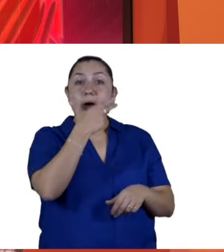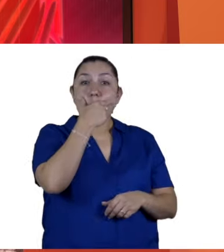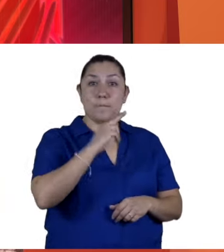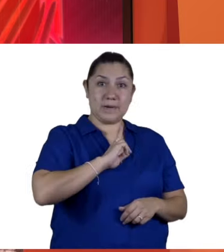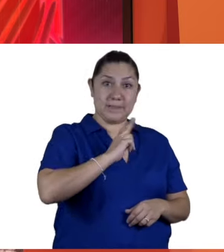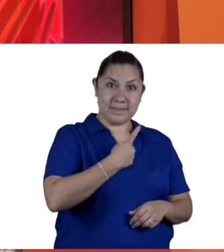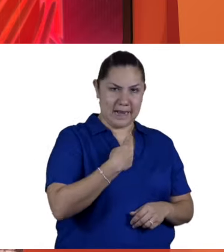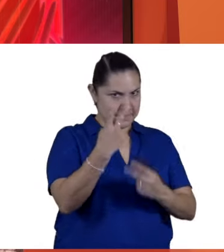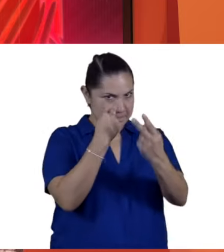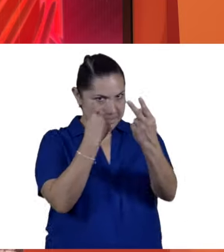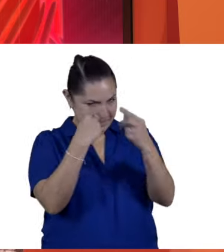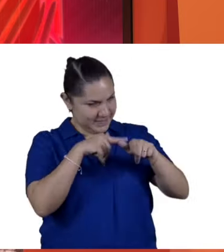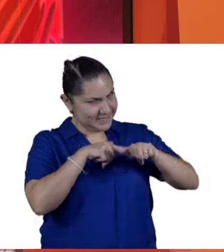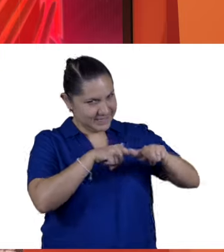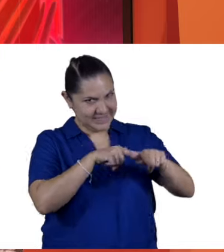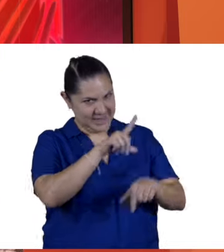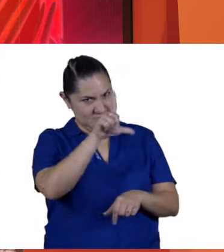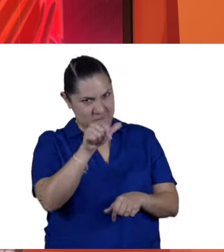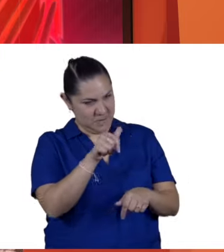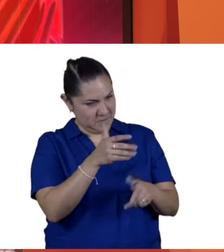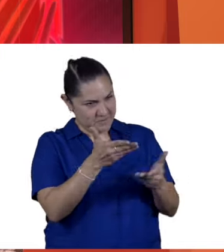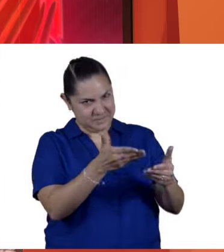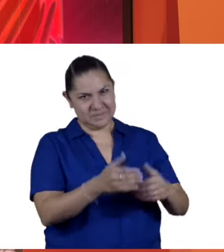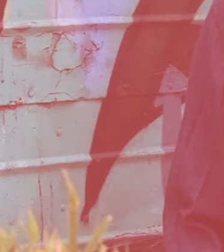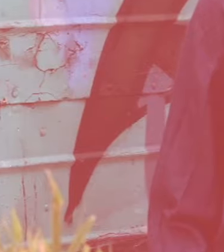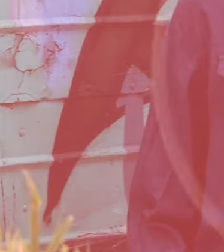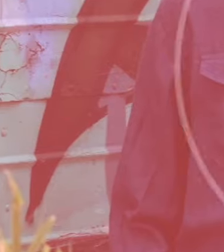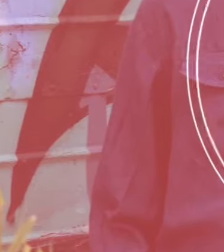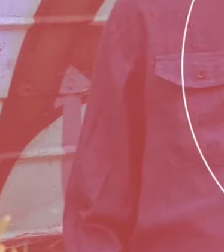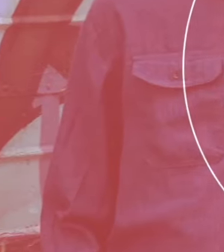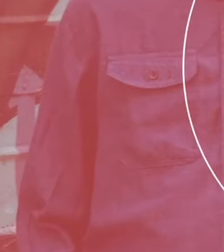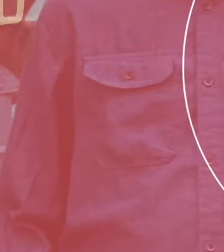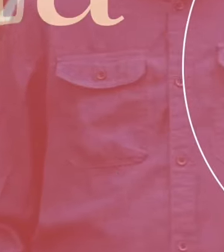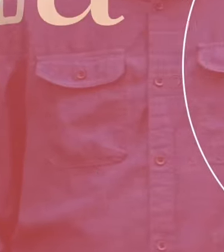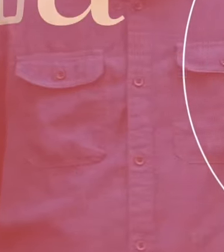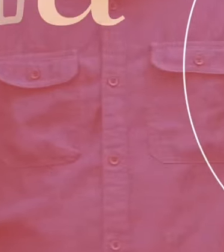hombres trans, quédense con nosotros, regresamos. Hashtag Persona